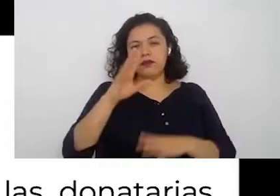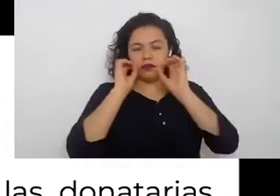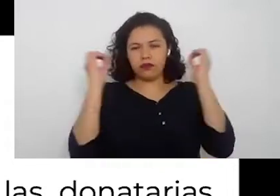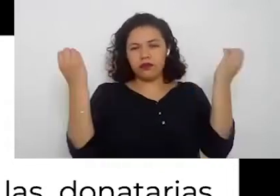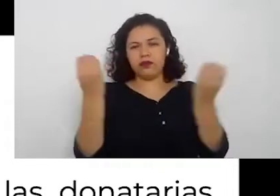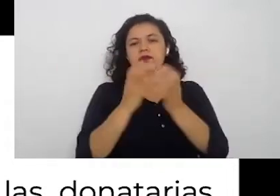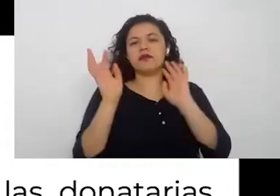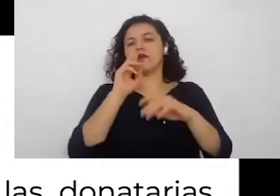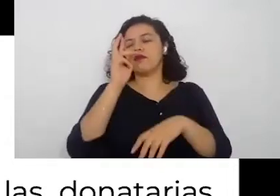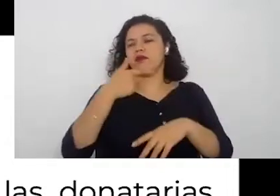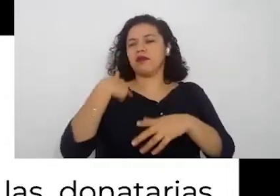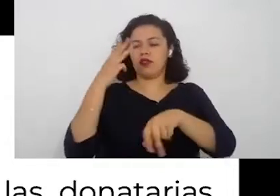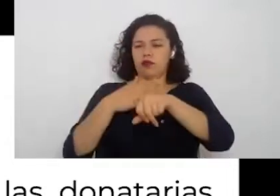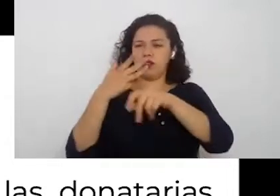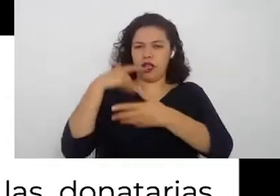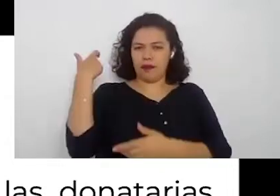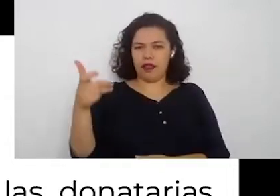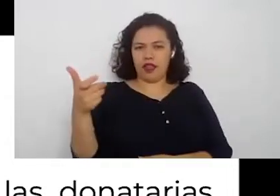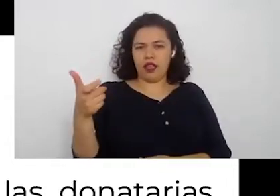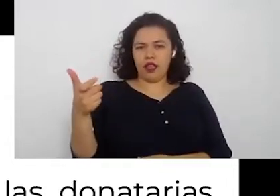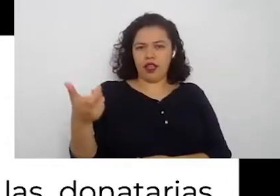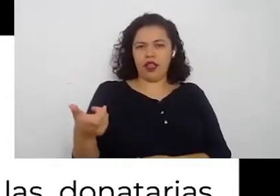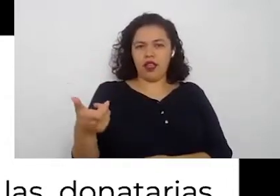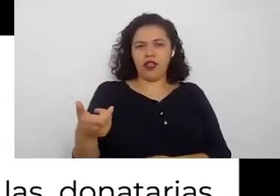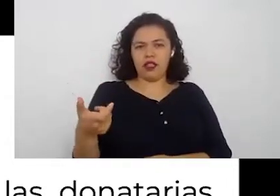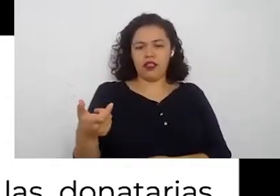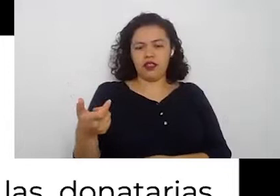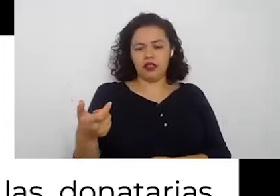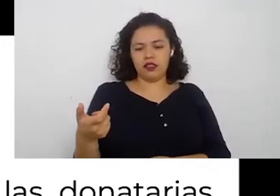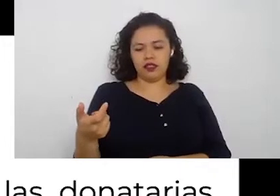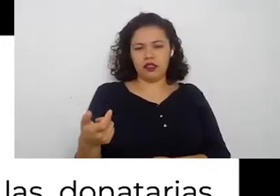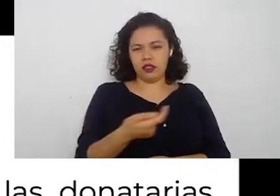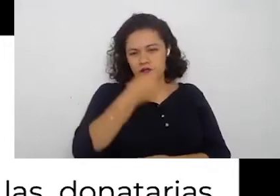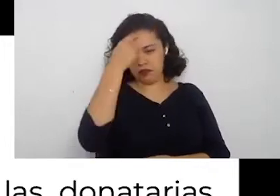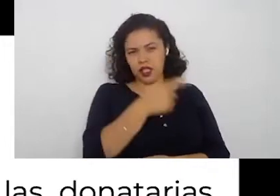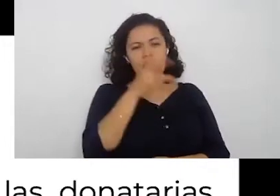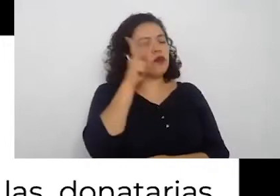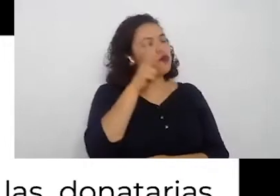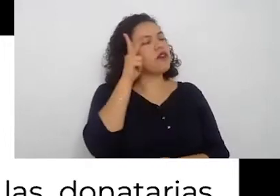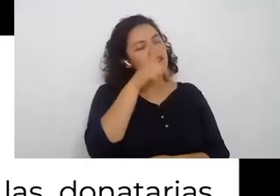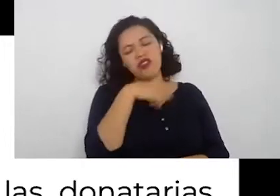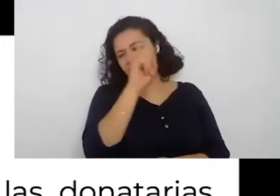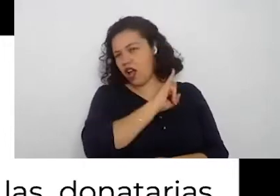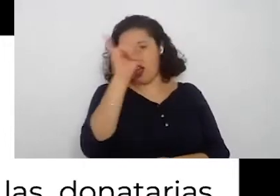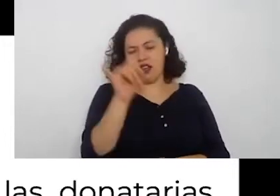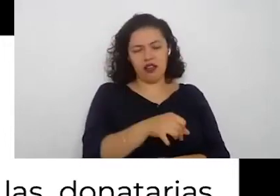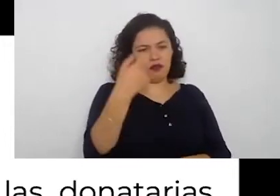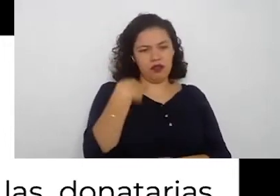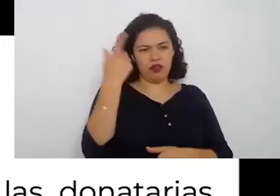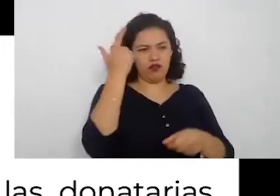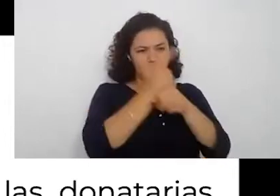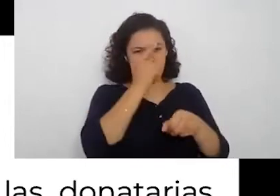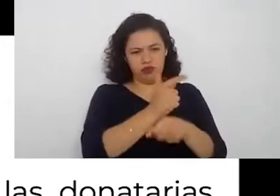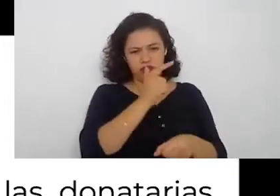mejor pagar esa multa que poner la aprobación de que en ningún momento identificó, ¿verdad?,